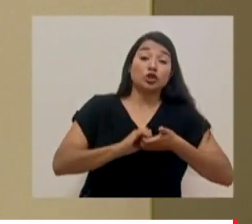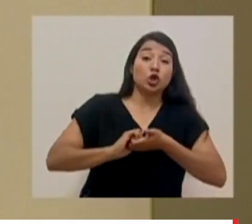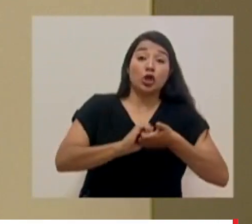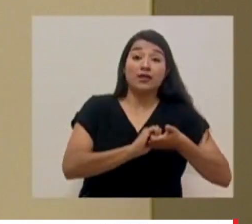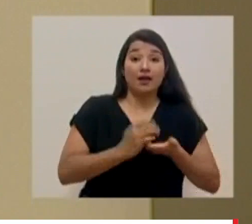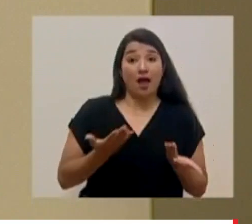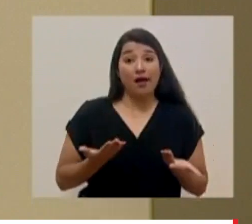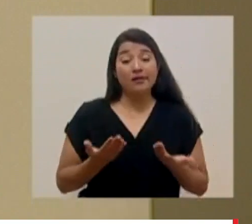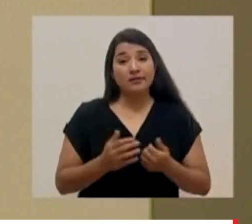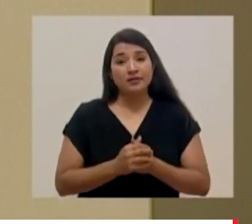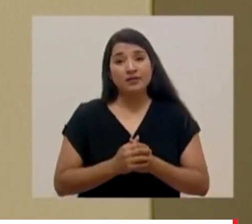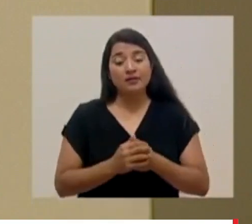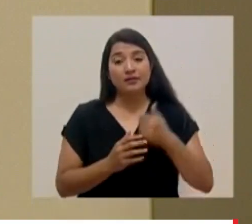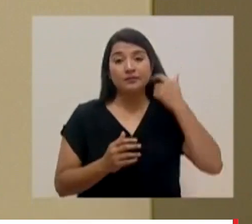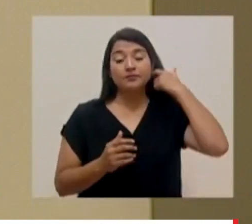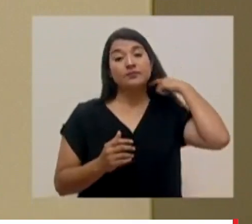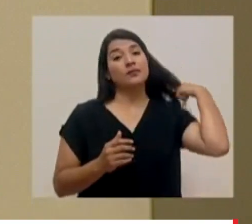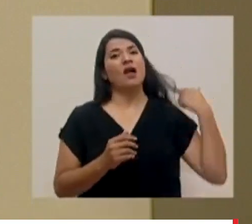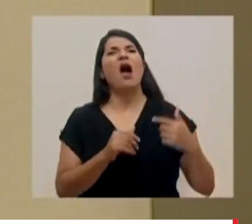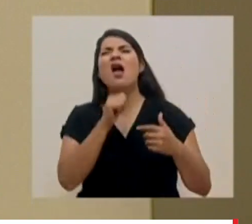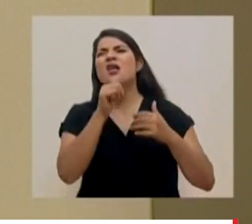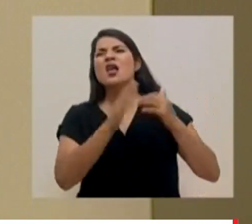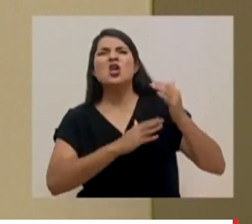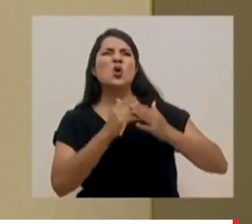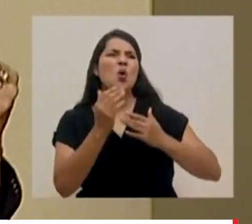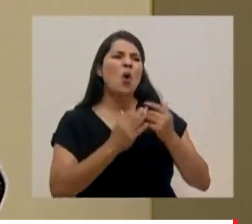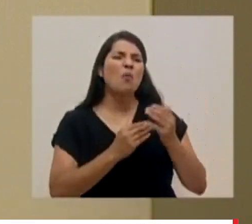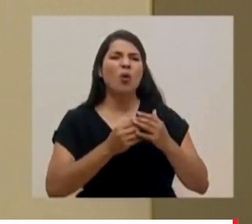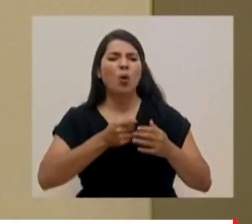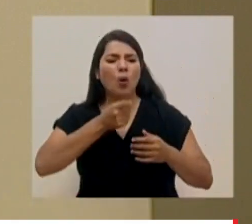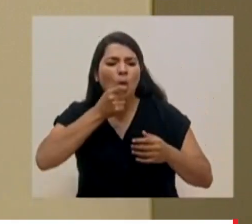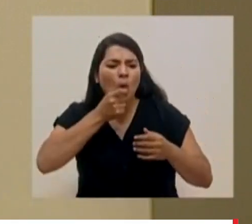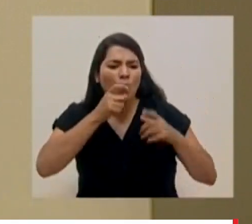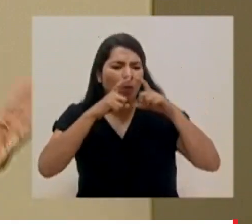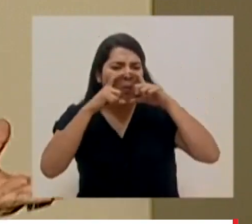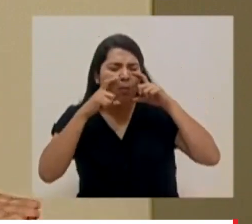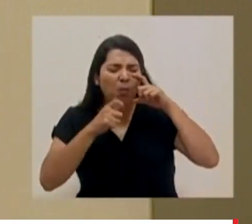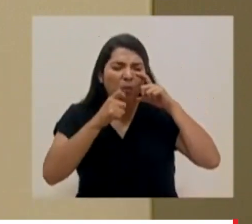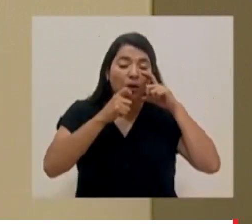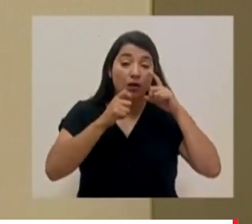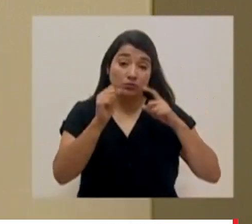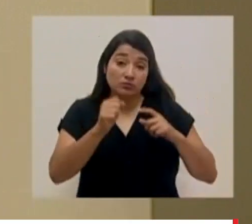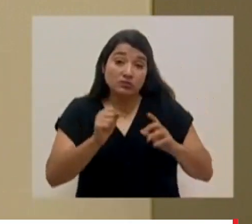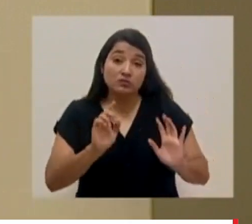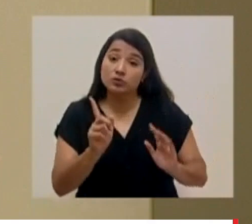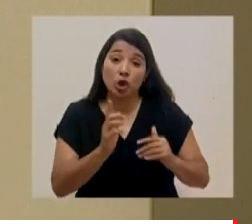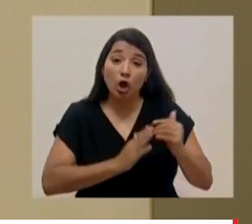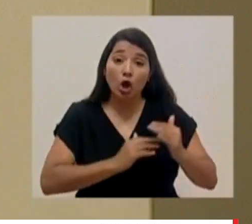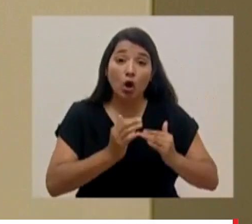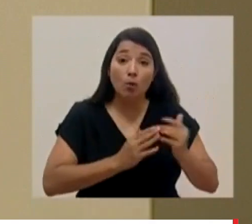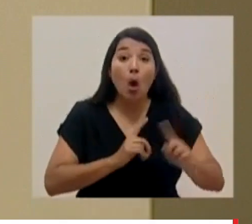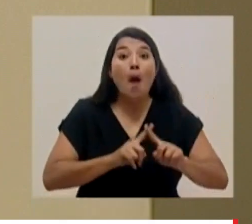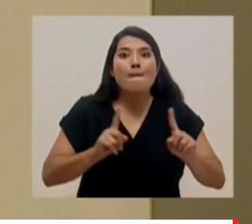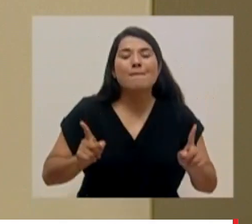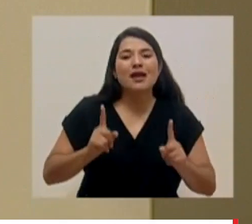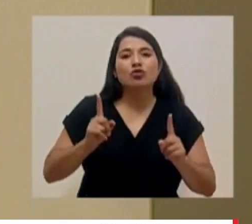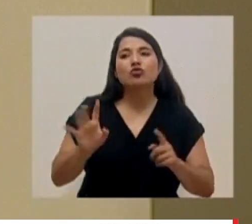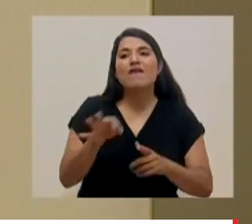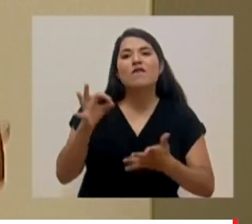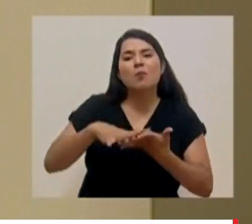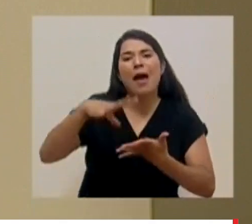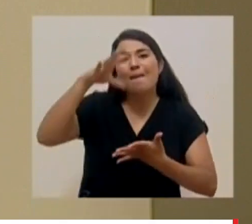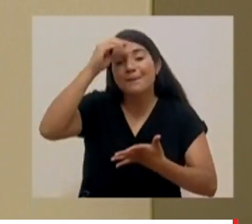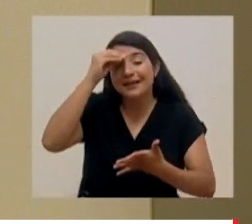tomarse un fresco con eso, si no es cómodo. Pero es una lección global en el mundo, no es una lección